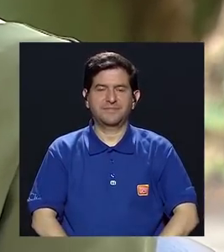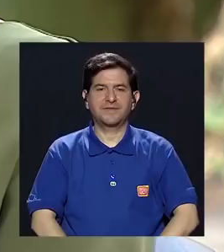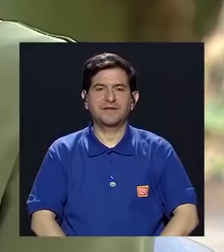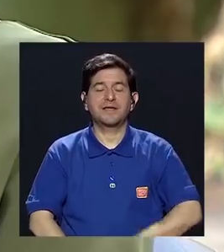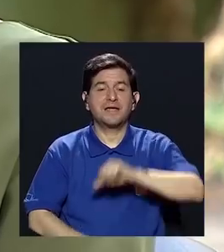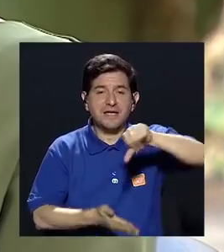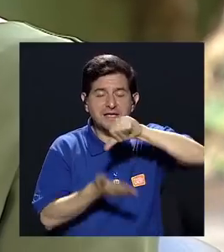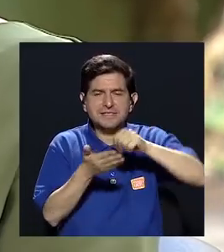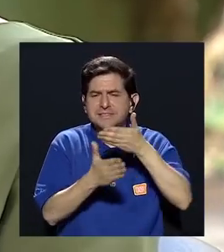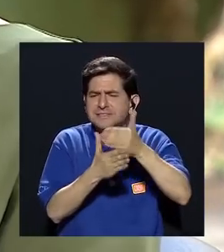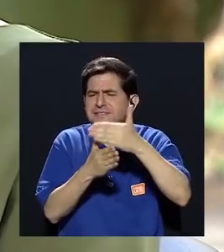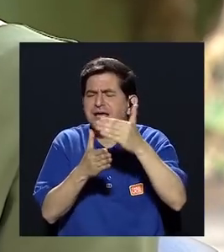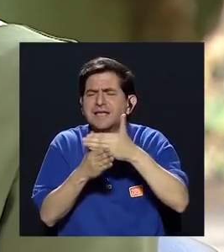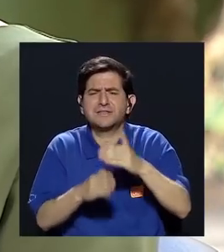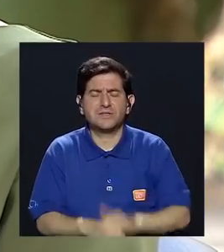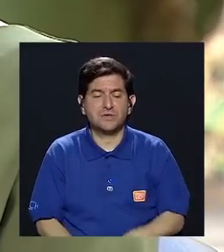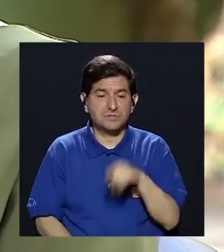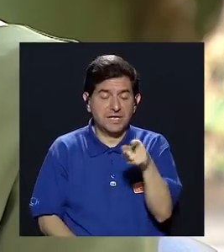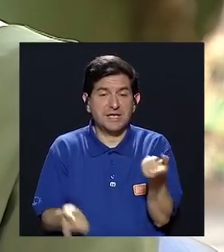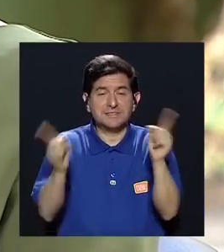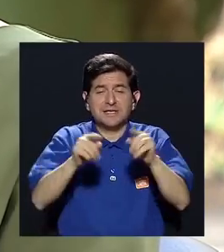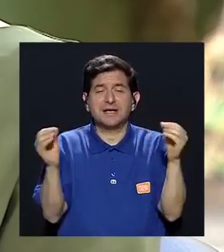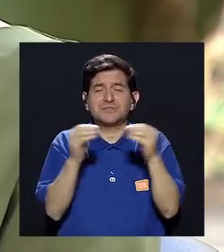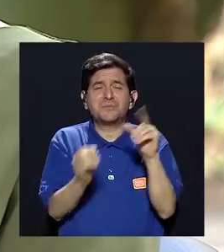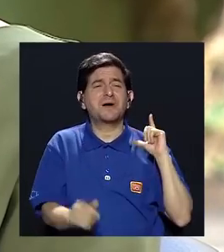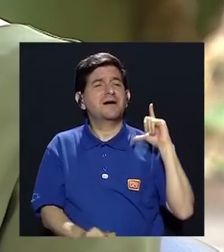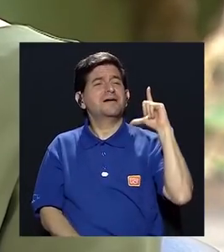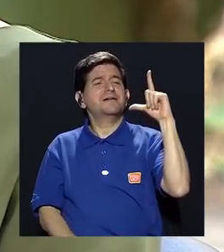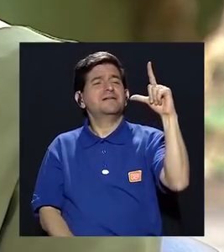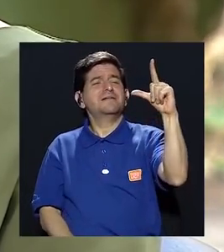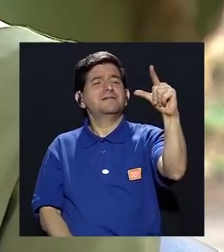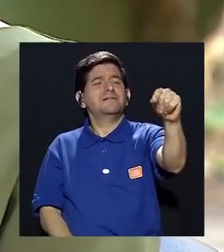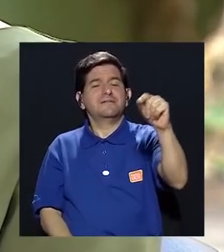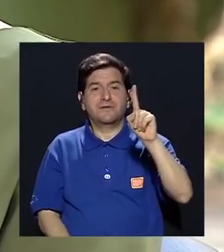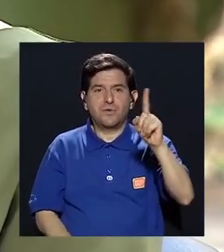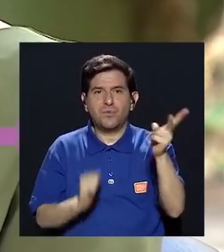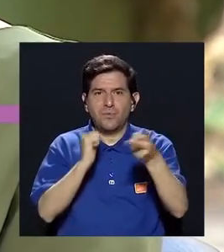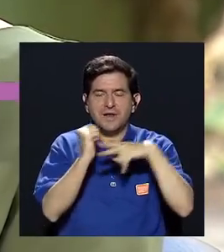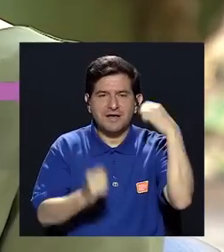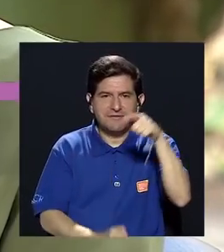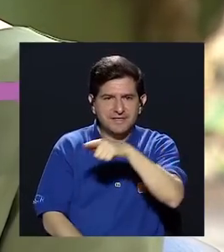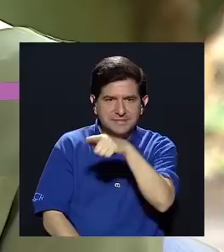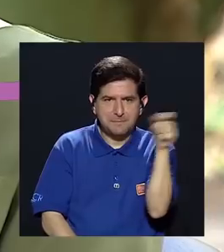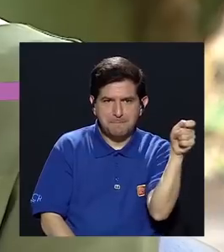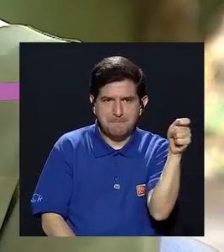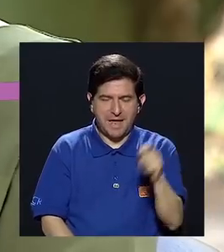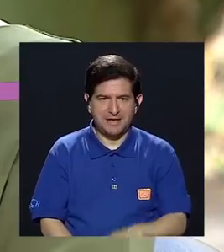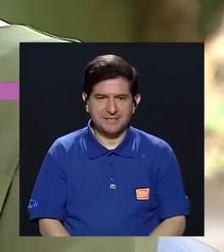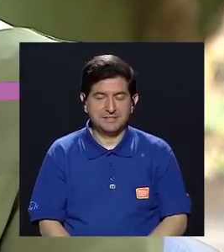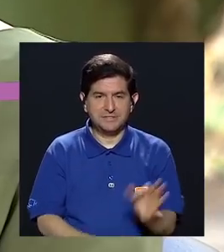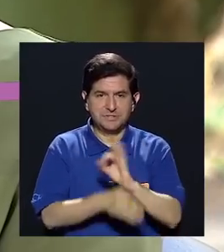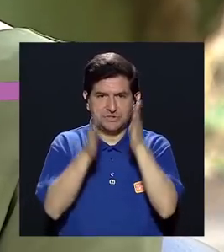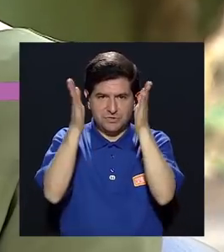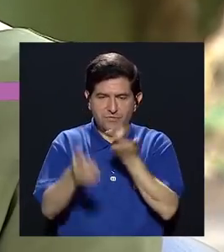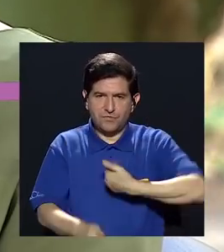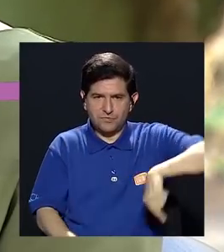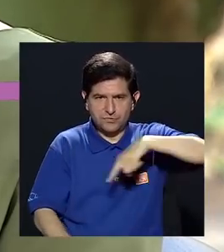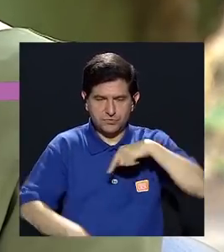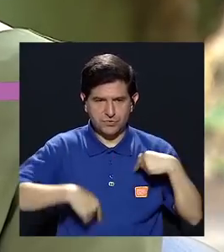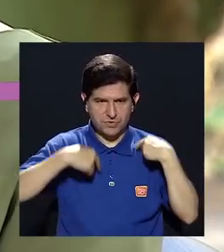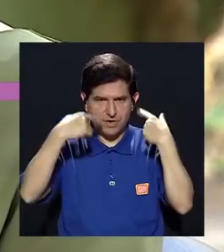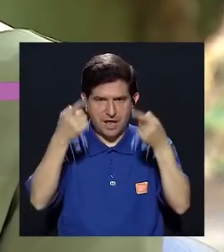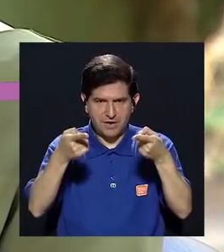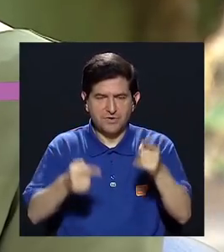Y los centros de distribución son centros todavía más rurales, que son donde una vez al mes llegan los funcionarios